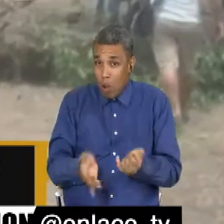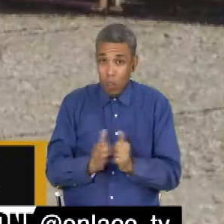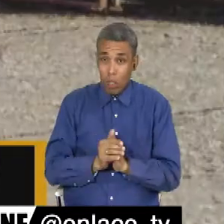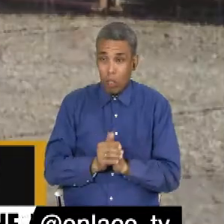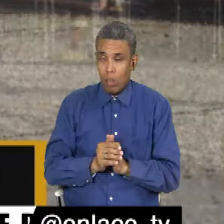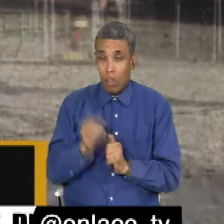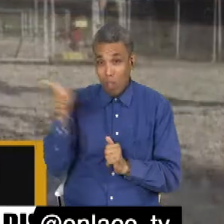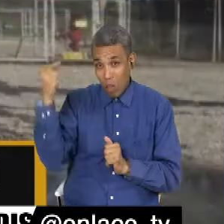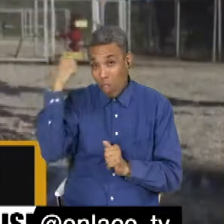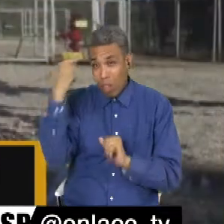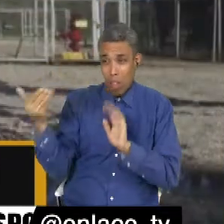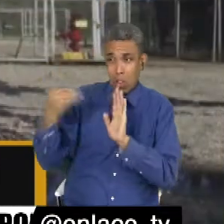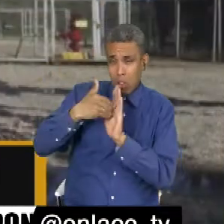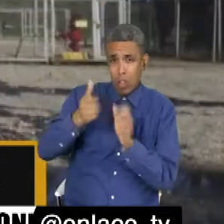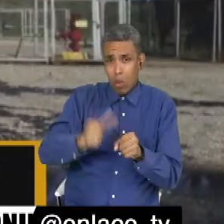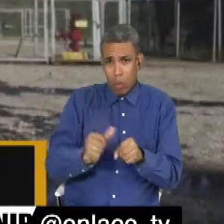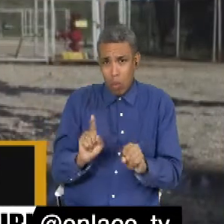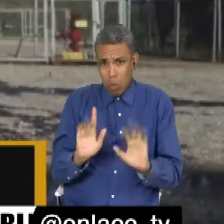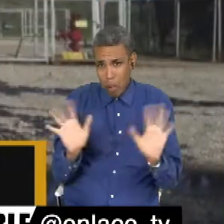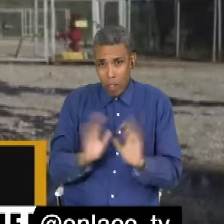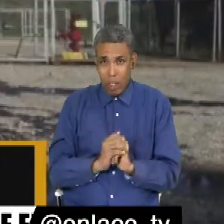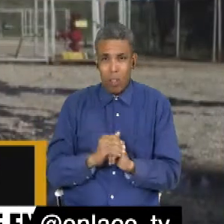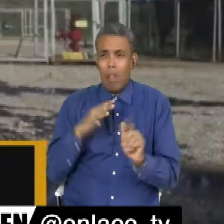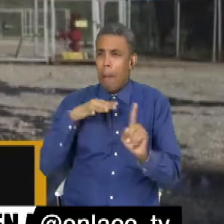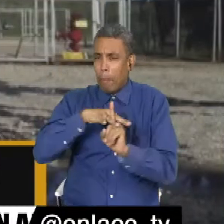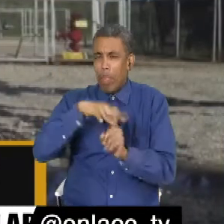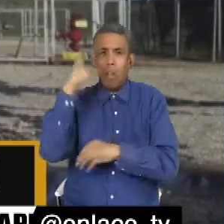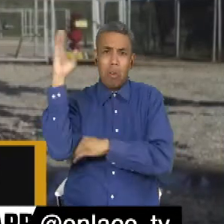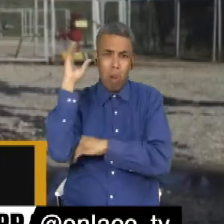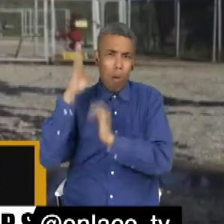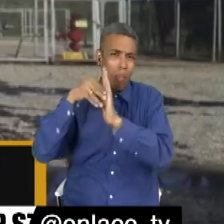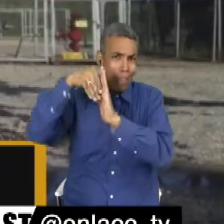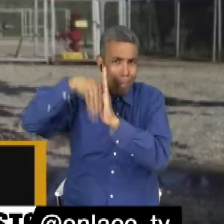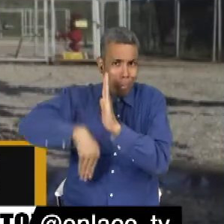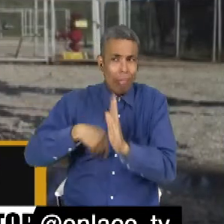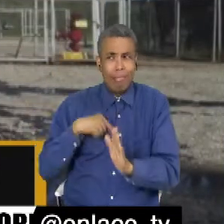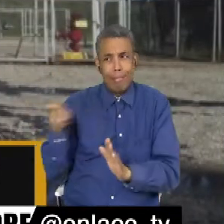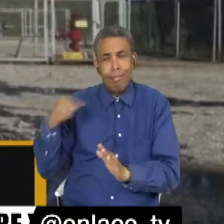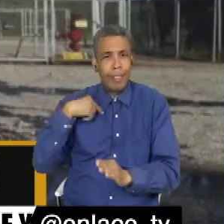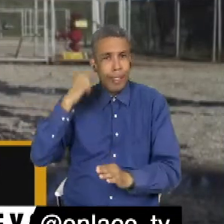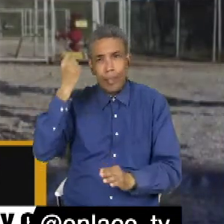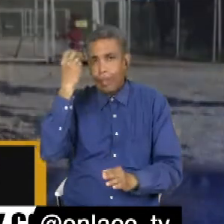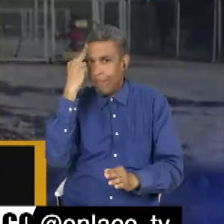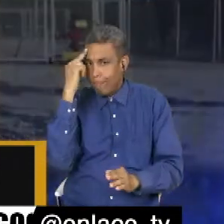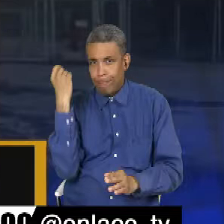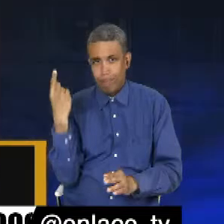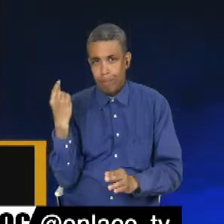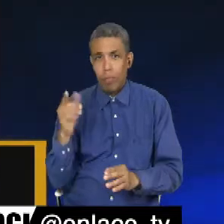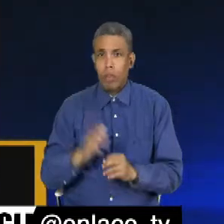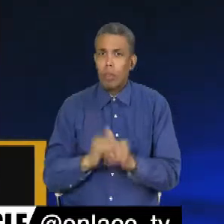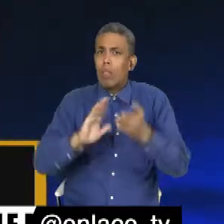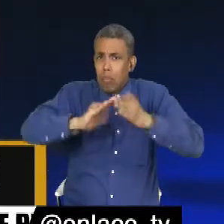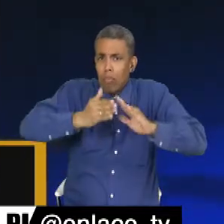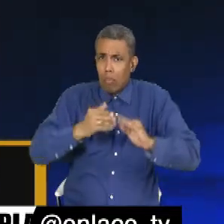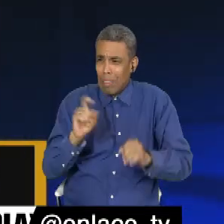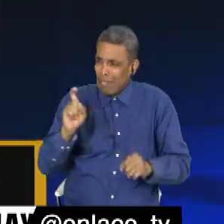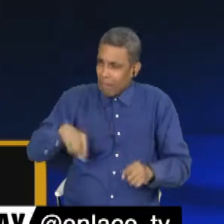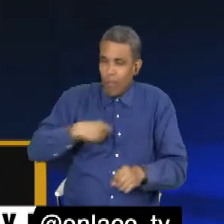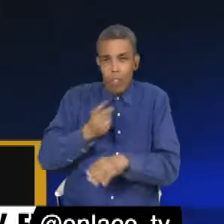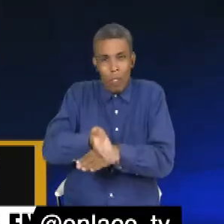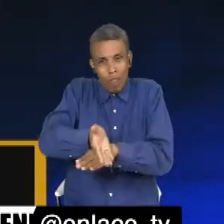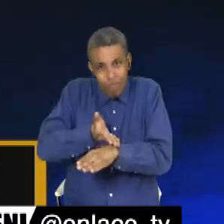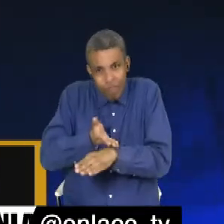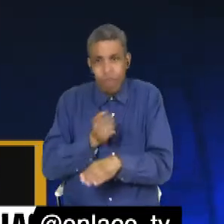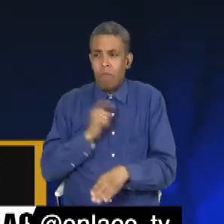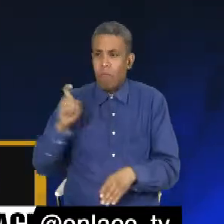en sí. La empresa ha dicho que instaurará las denuncias respectivas ante las autoridades competentes por impedir el derecho al trabajo, las afectaciones a la